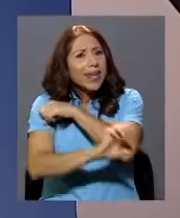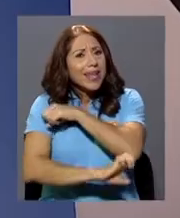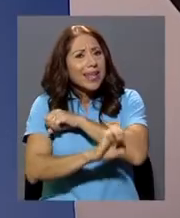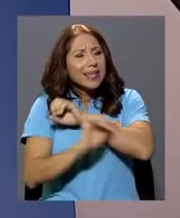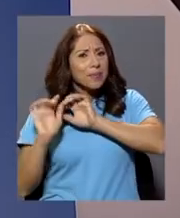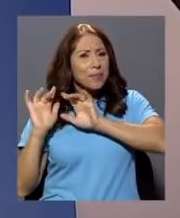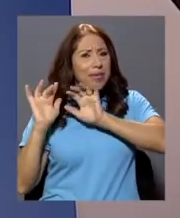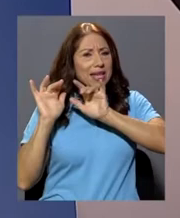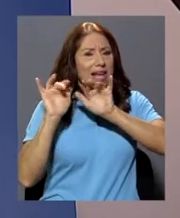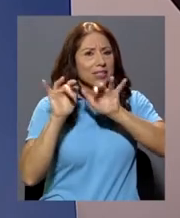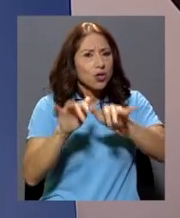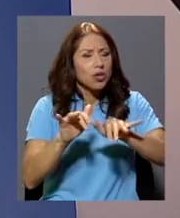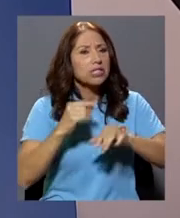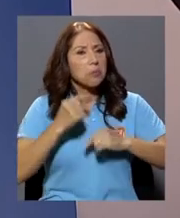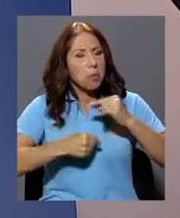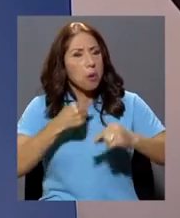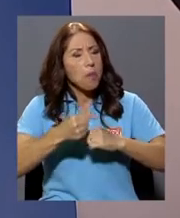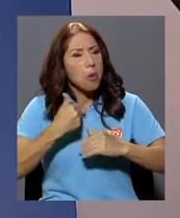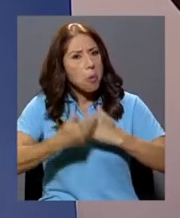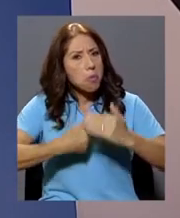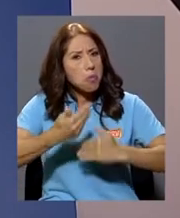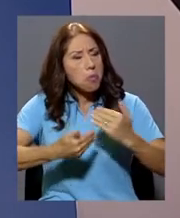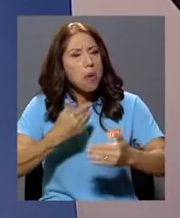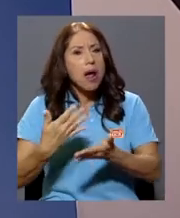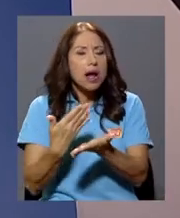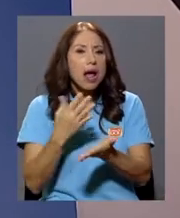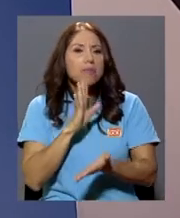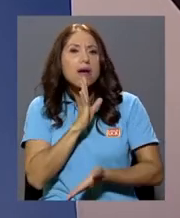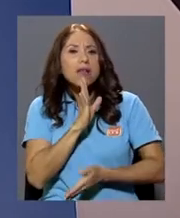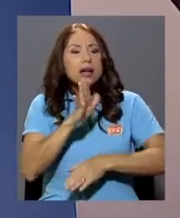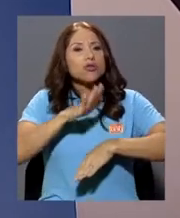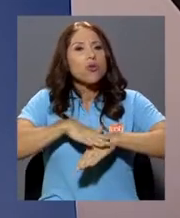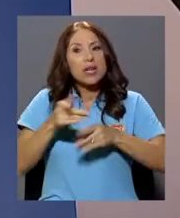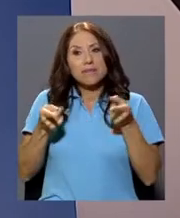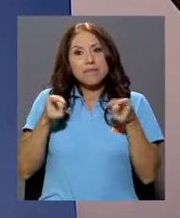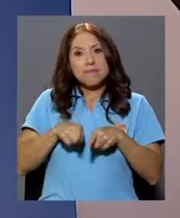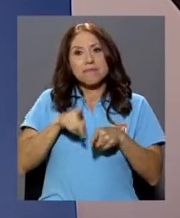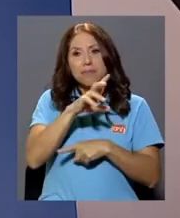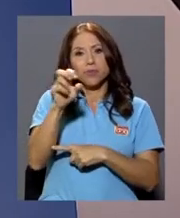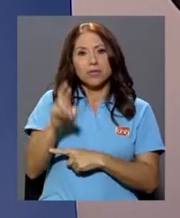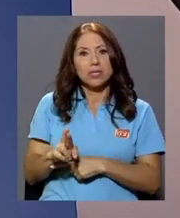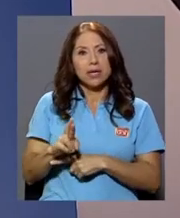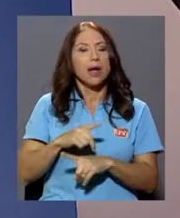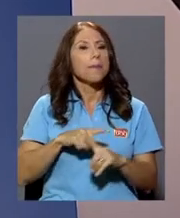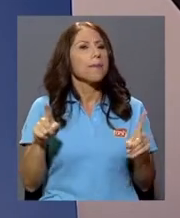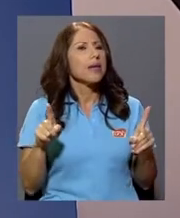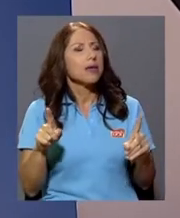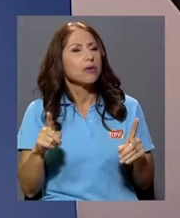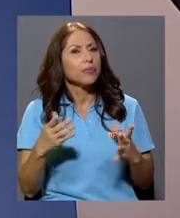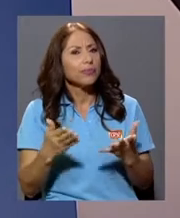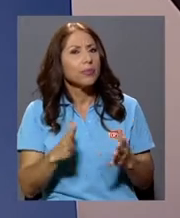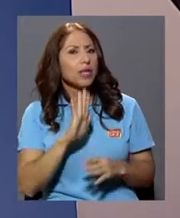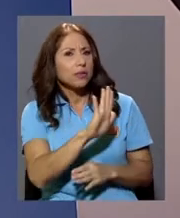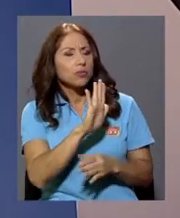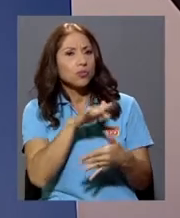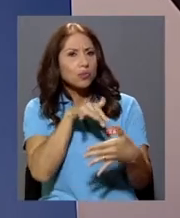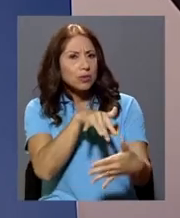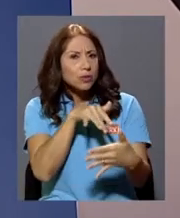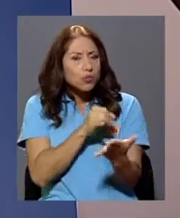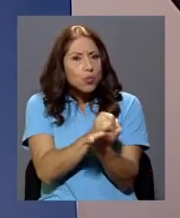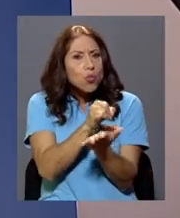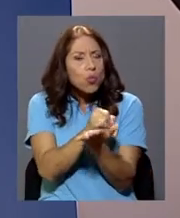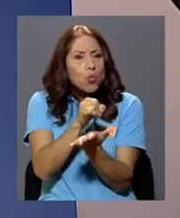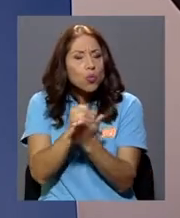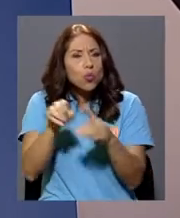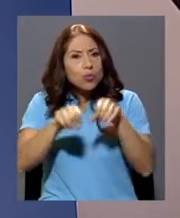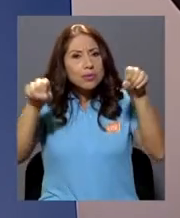y bueno, poco a poco vamos a ir avanzando para reflexionar sobre la realidad costarricense, pero antes de eso, desde su estudio en el